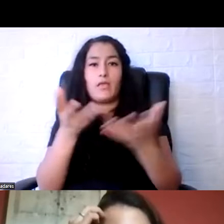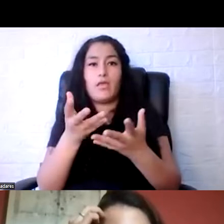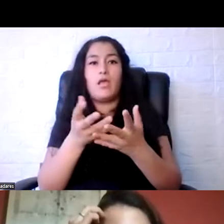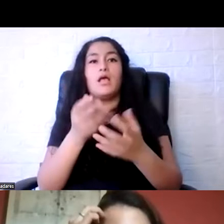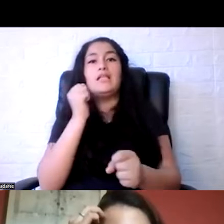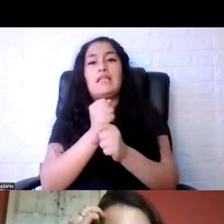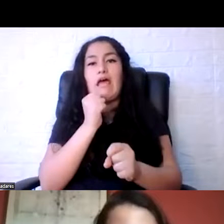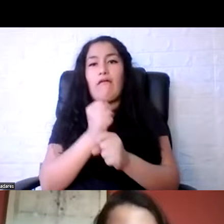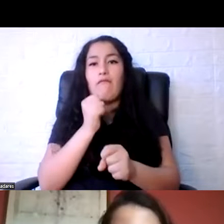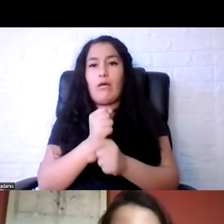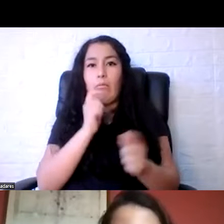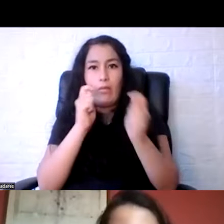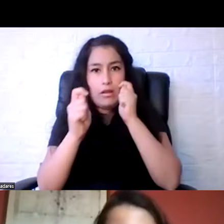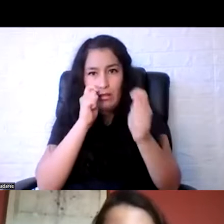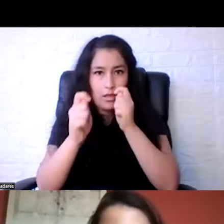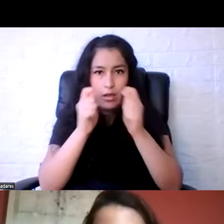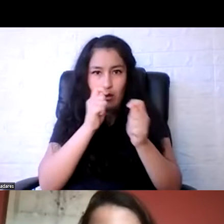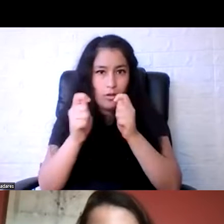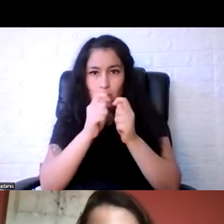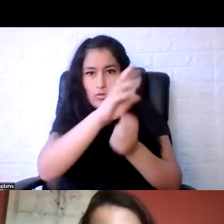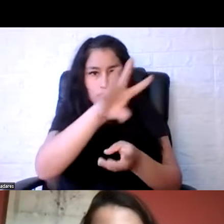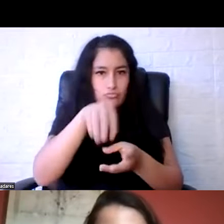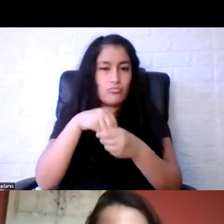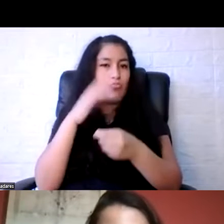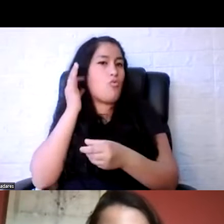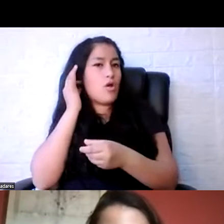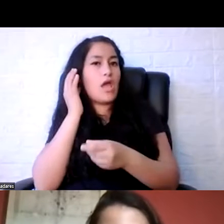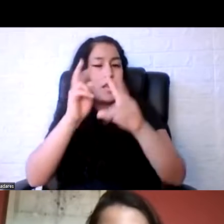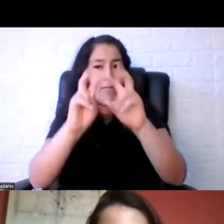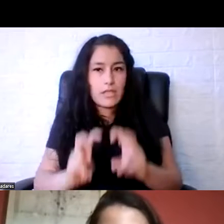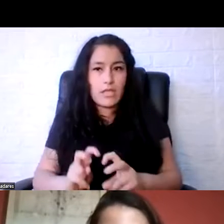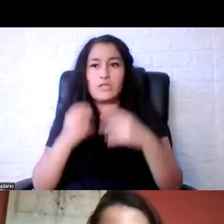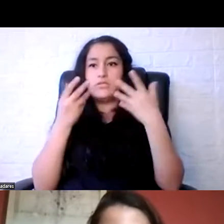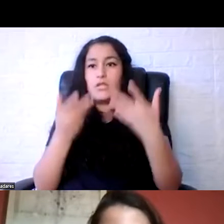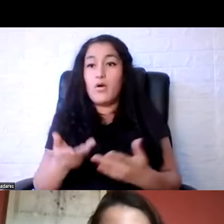la mujer en mi investigación? Bienvenida entonces, Lore.